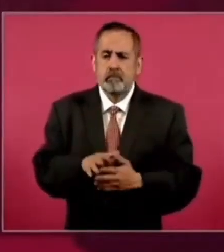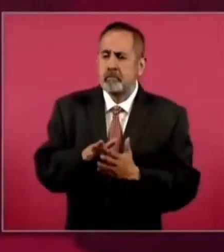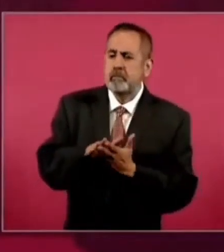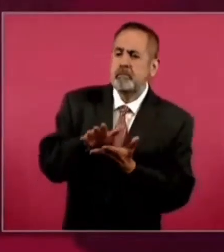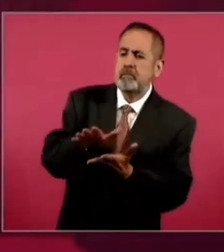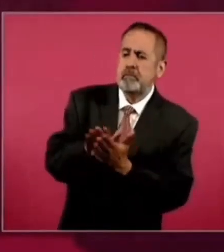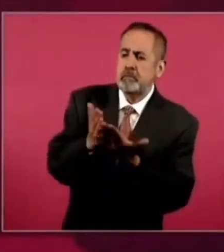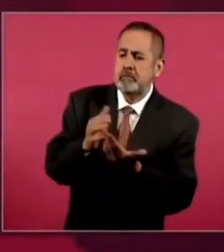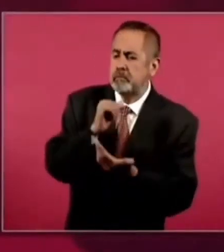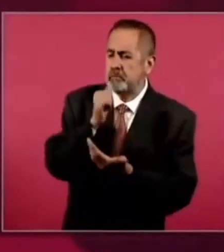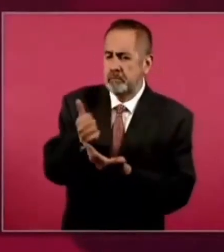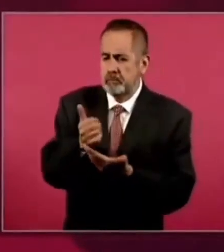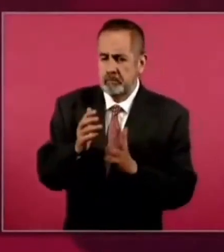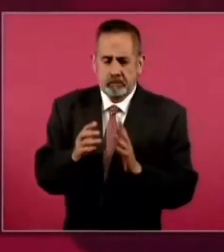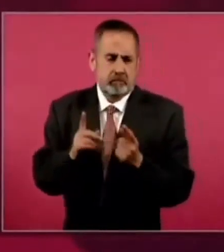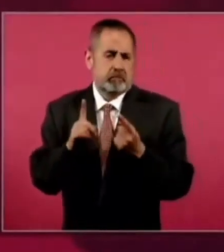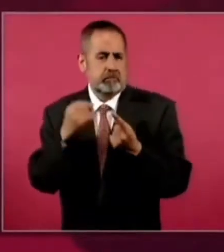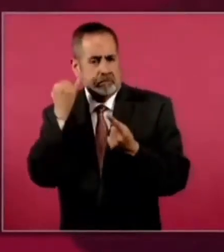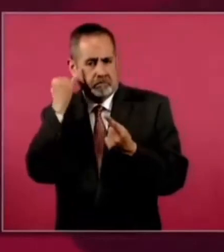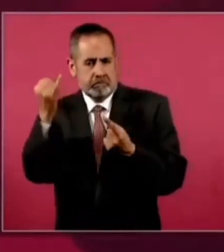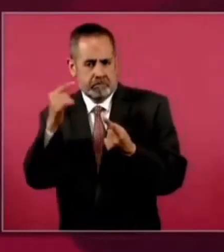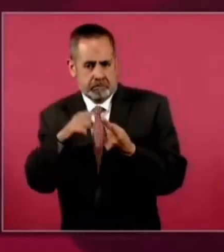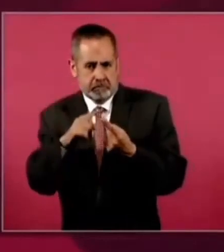libros, que ese era un criterio